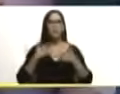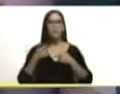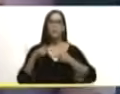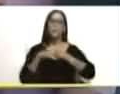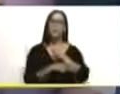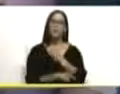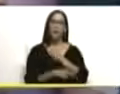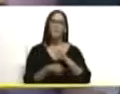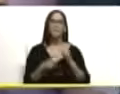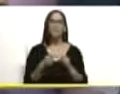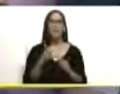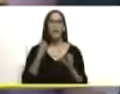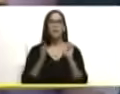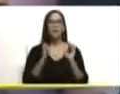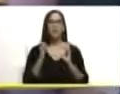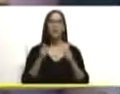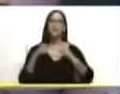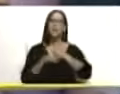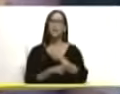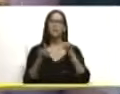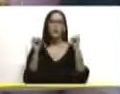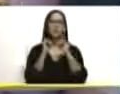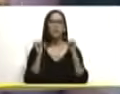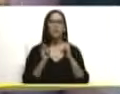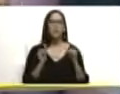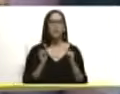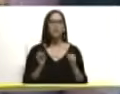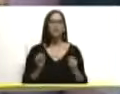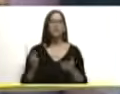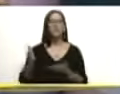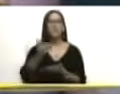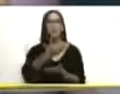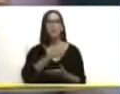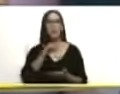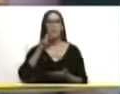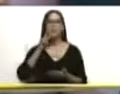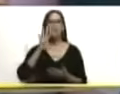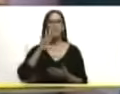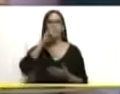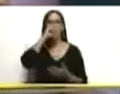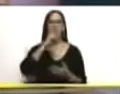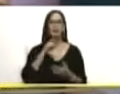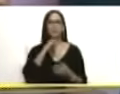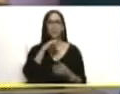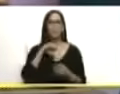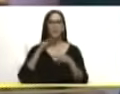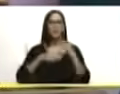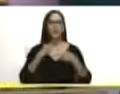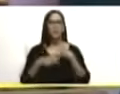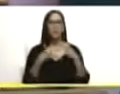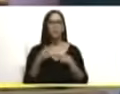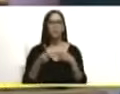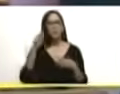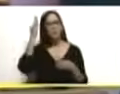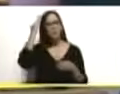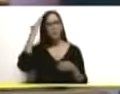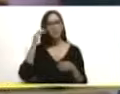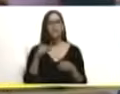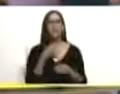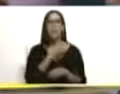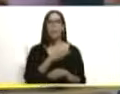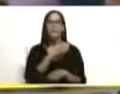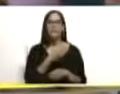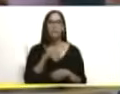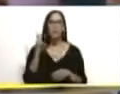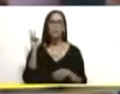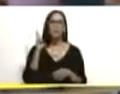profundamente emocionados y profundamente felices de recorrer 25 años de la historia de esta revolución y saber que la gran misión